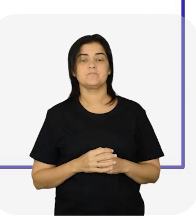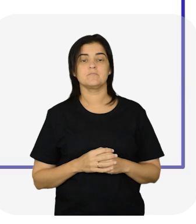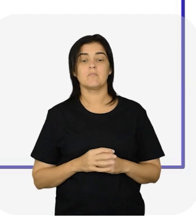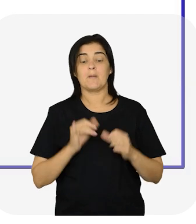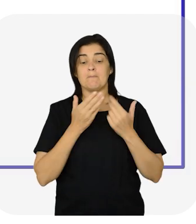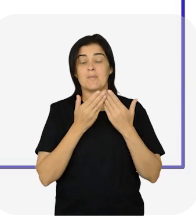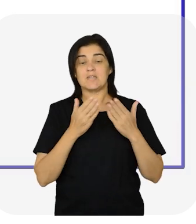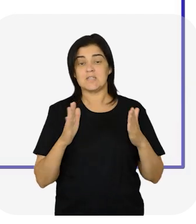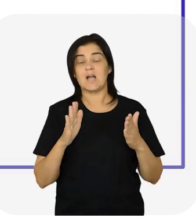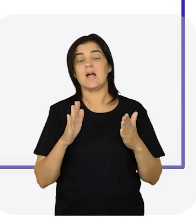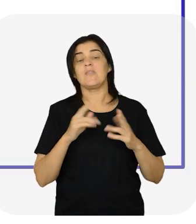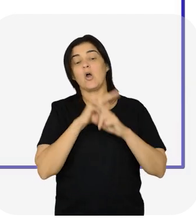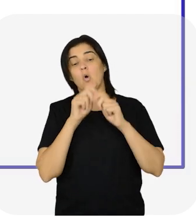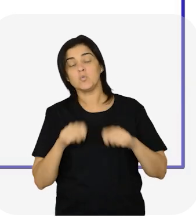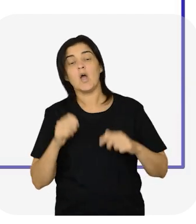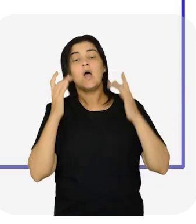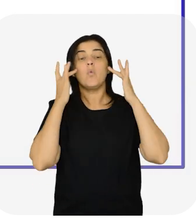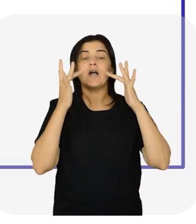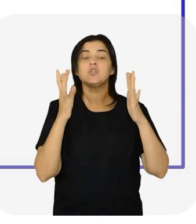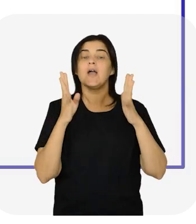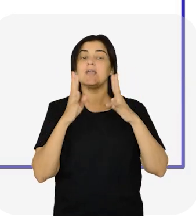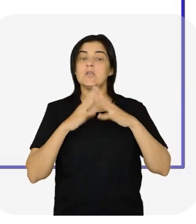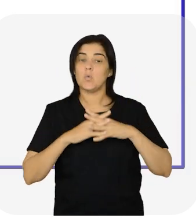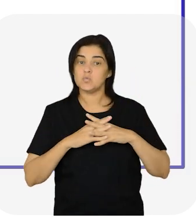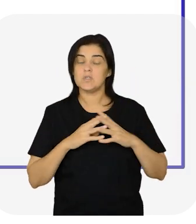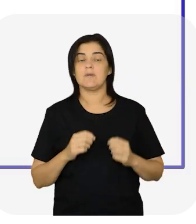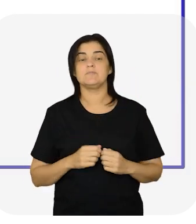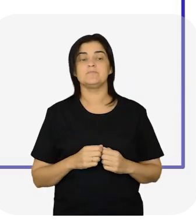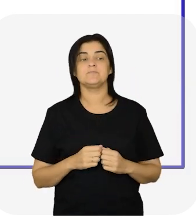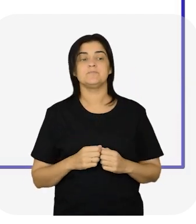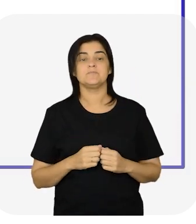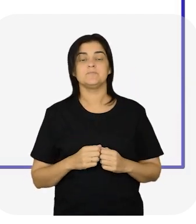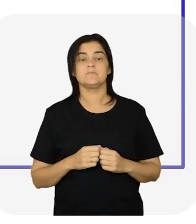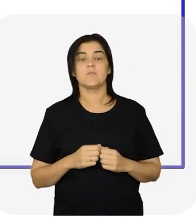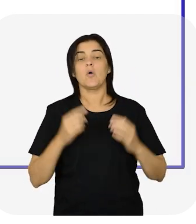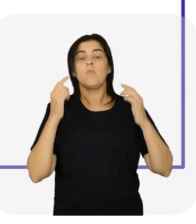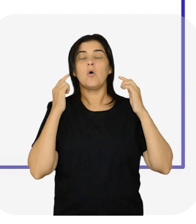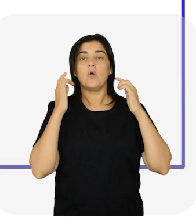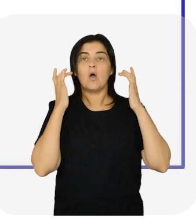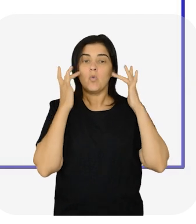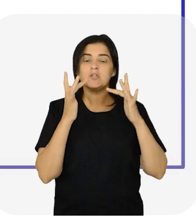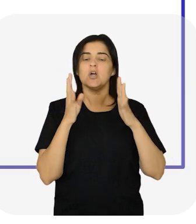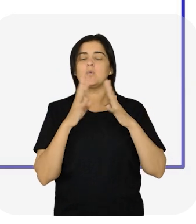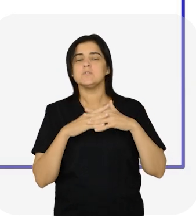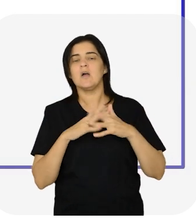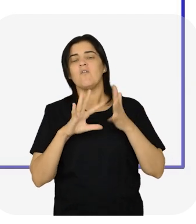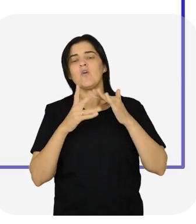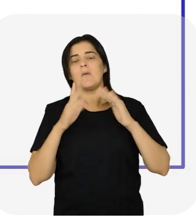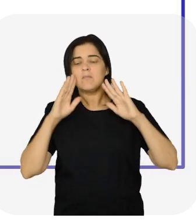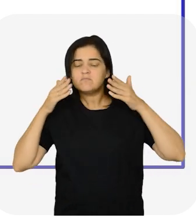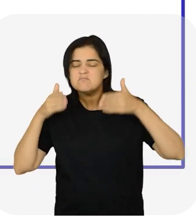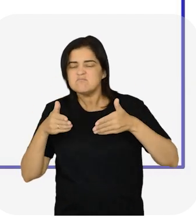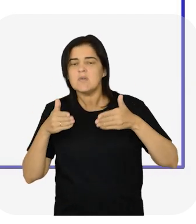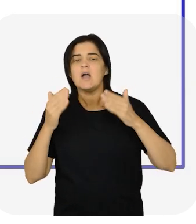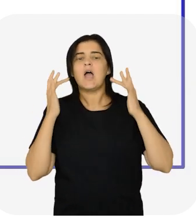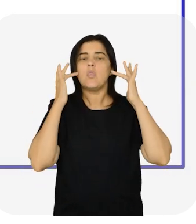Partimos de la concepción de educación inclusiva como la educación inclusiva pensada como una educación para